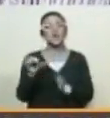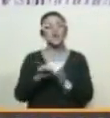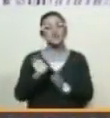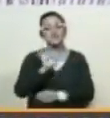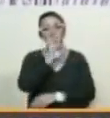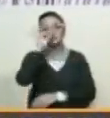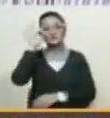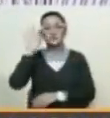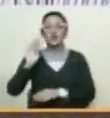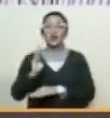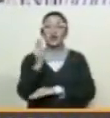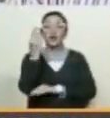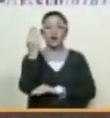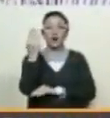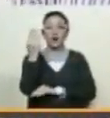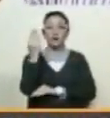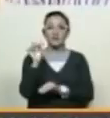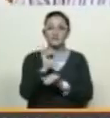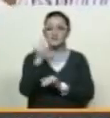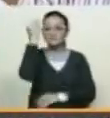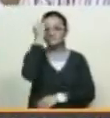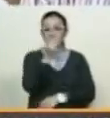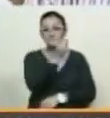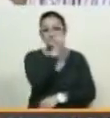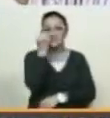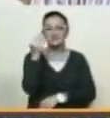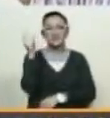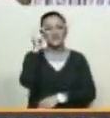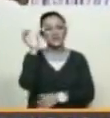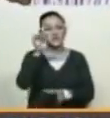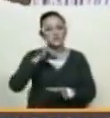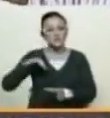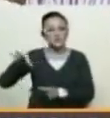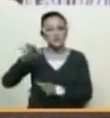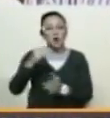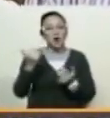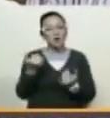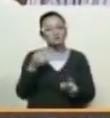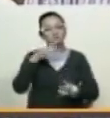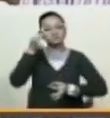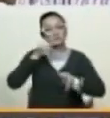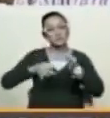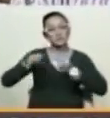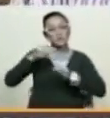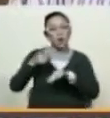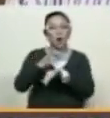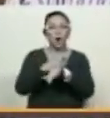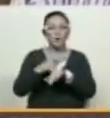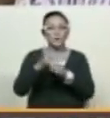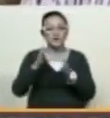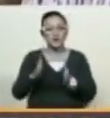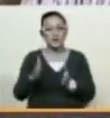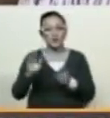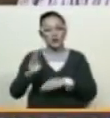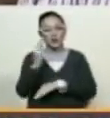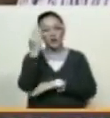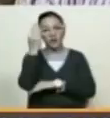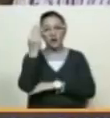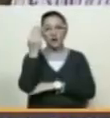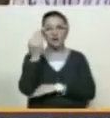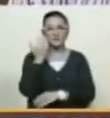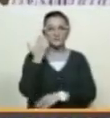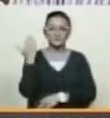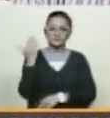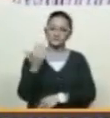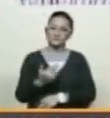este momento pues termina lo que es la misa por el Día del Cultor y de inmediato vamos a escuchar palabras de la gobernadora de la entidad larense, almirante en